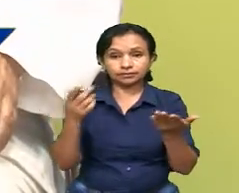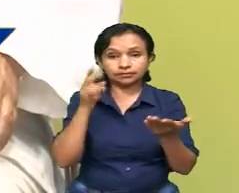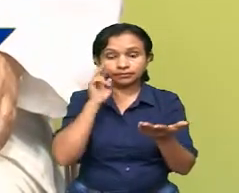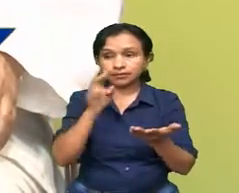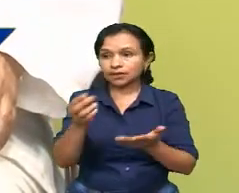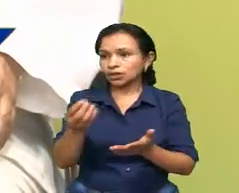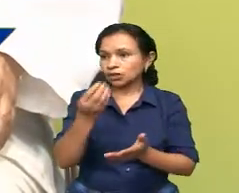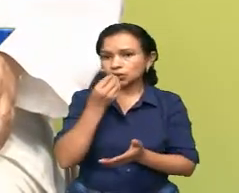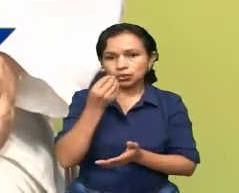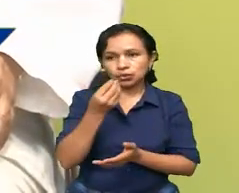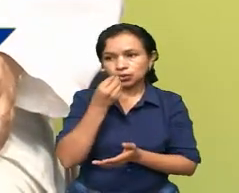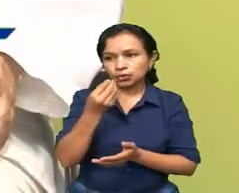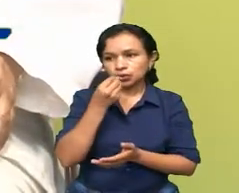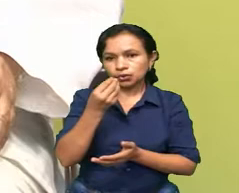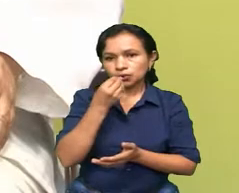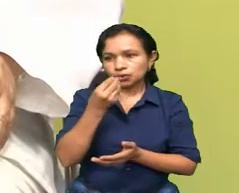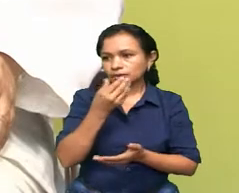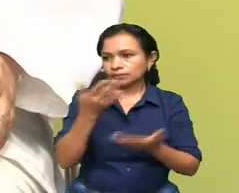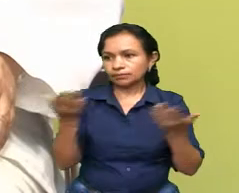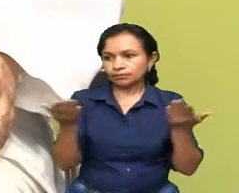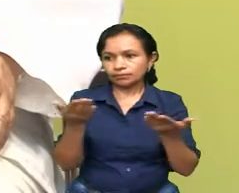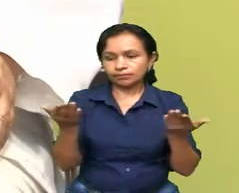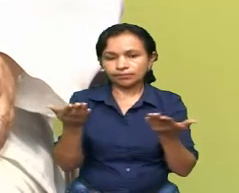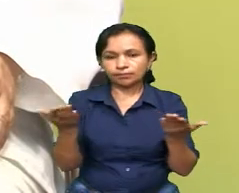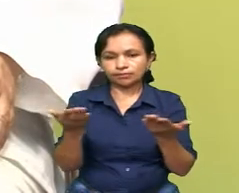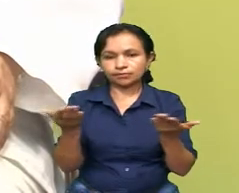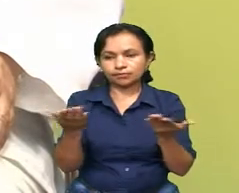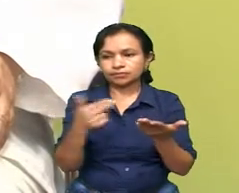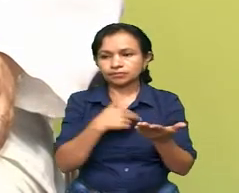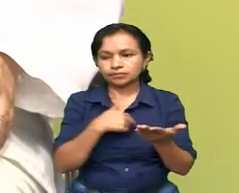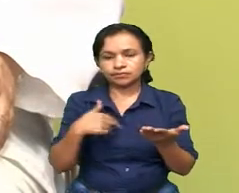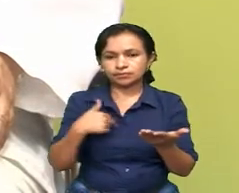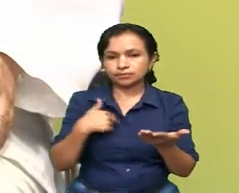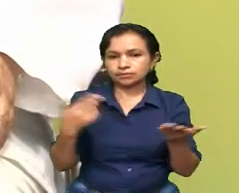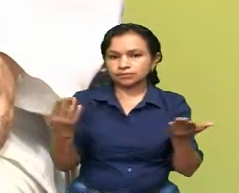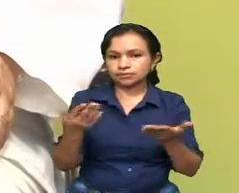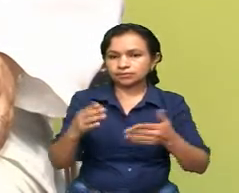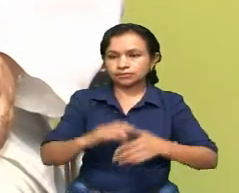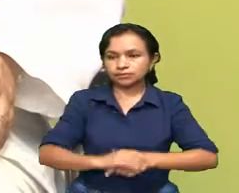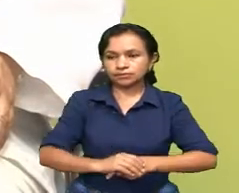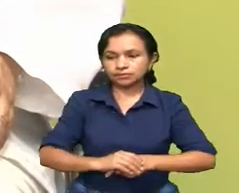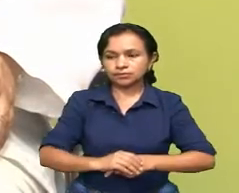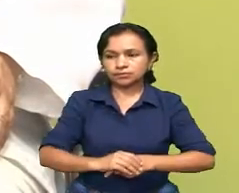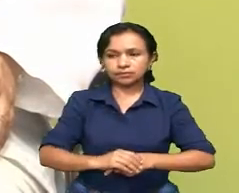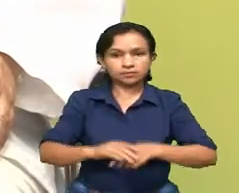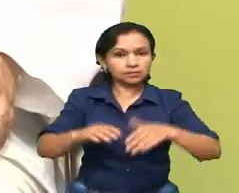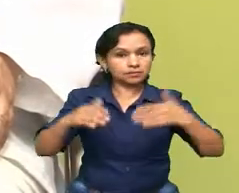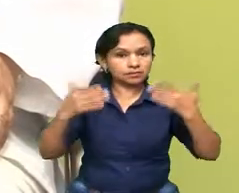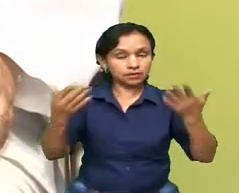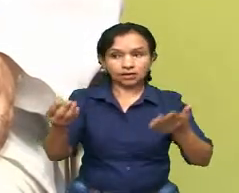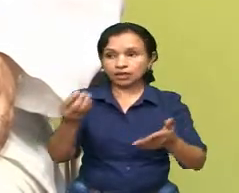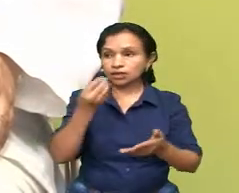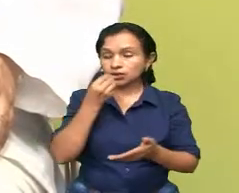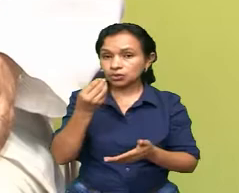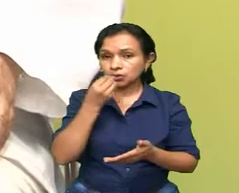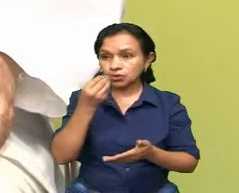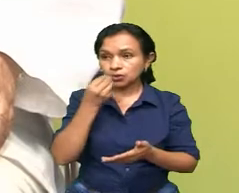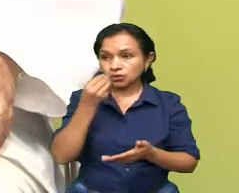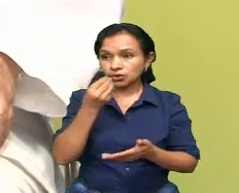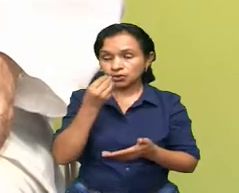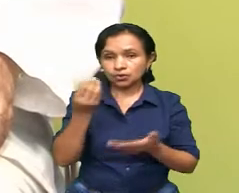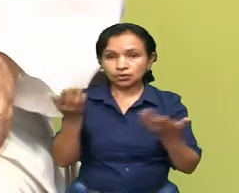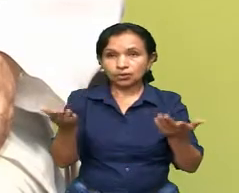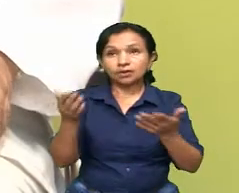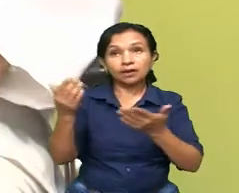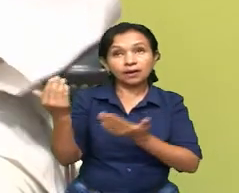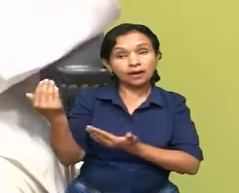alimentación es si estamos dando lactancia materna, qué alimento le da cólico al